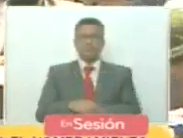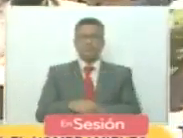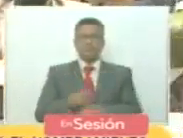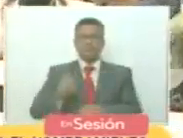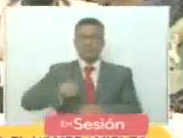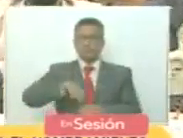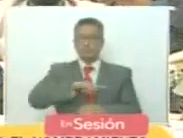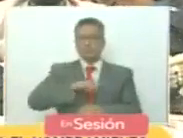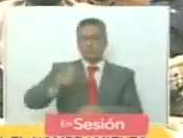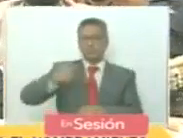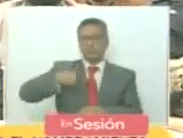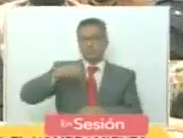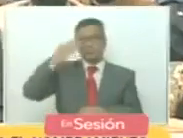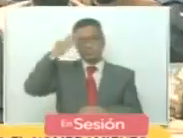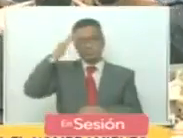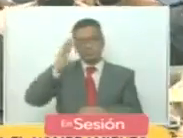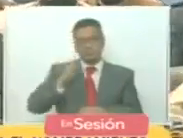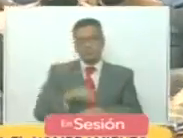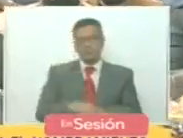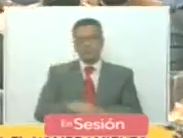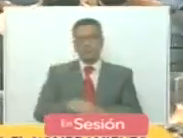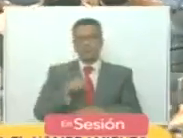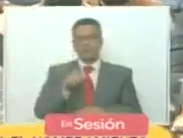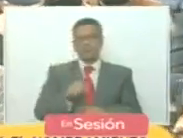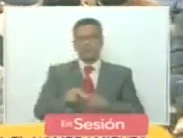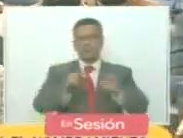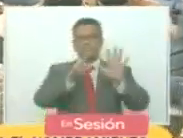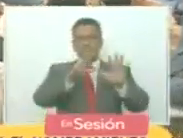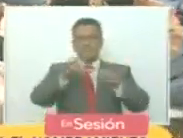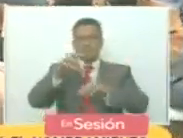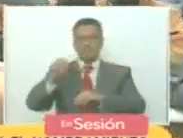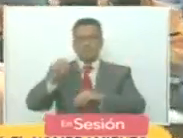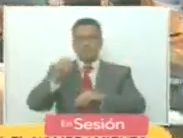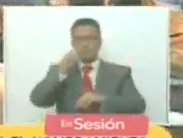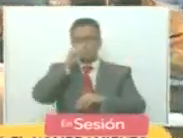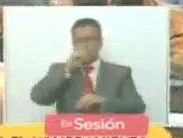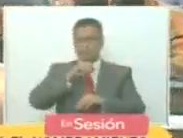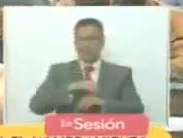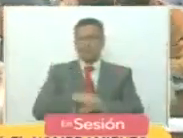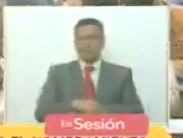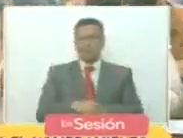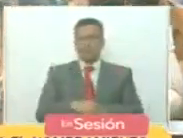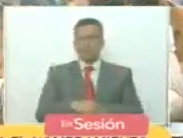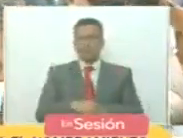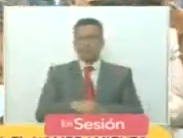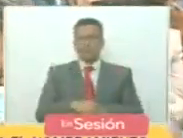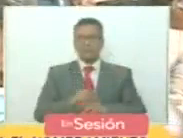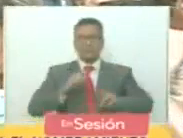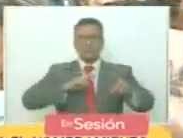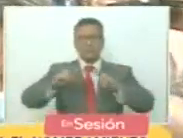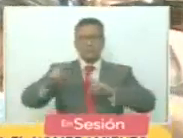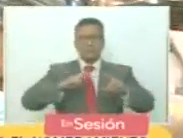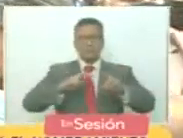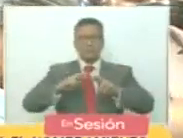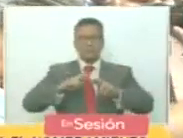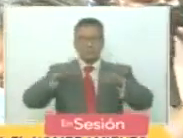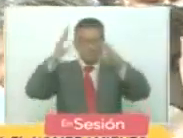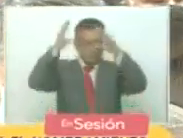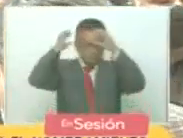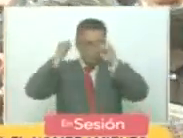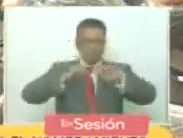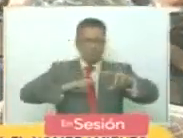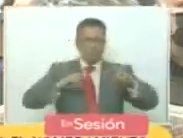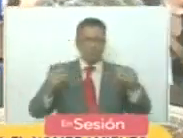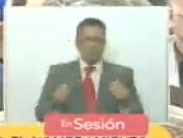Nosotros tenemos aproximadamente casi 80 años de relaciones diplomáticas con